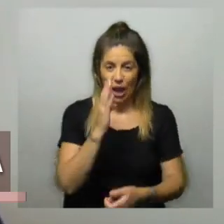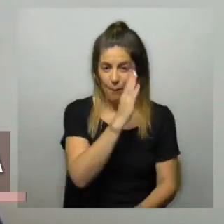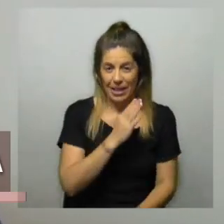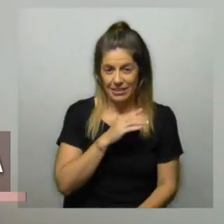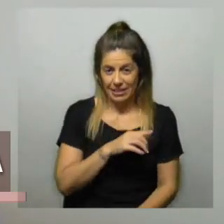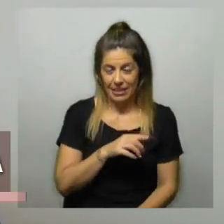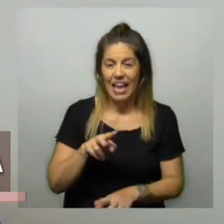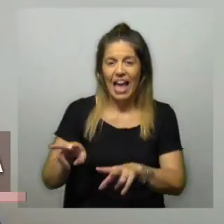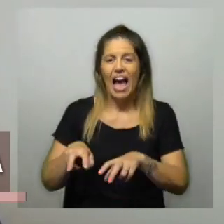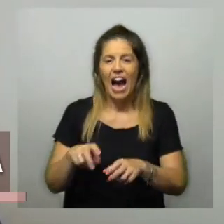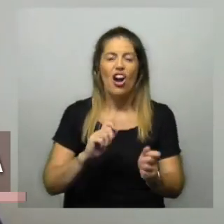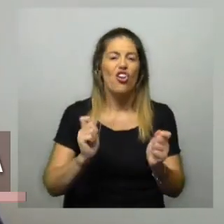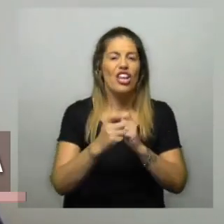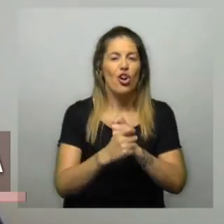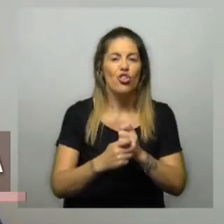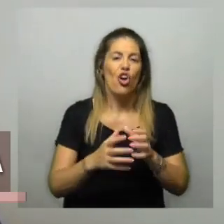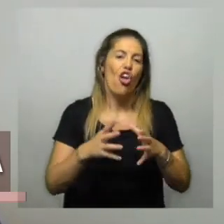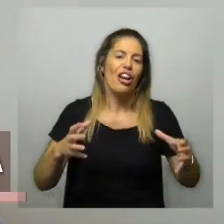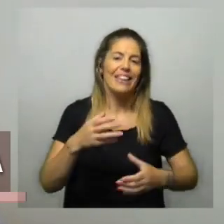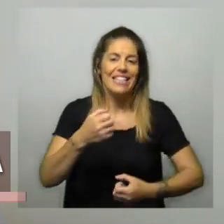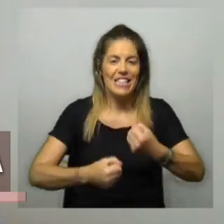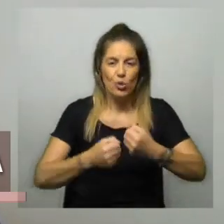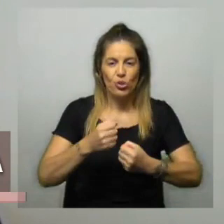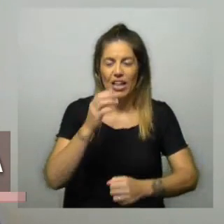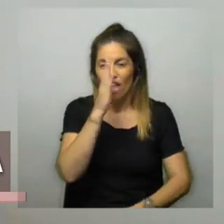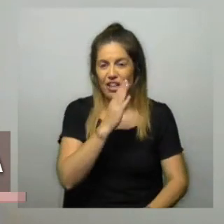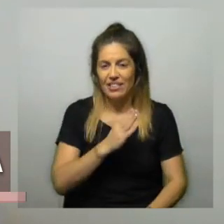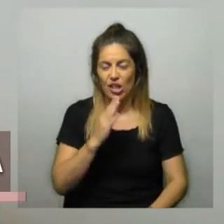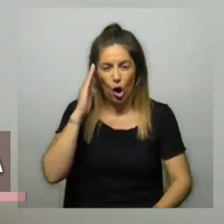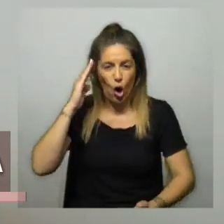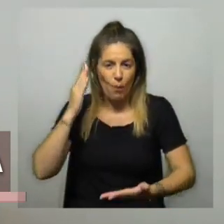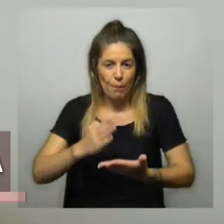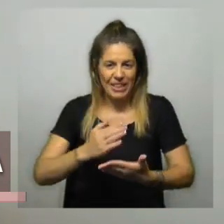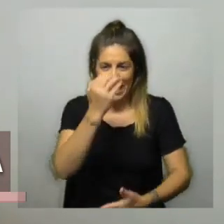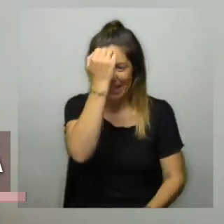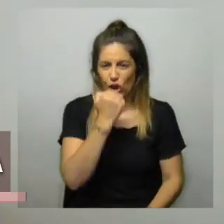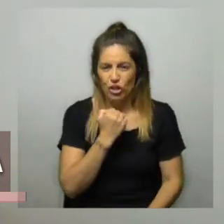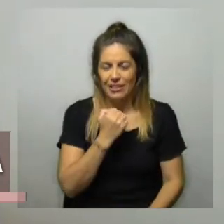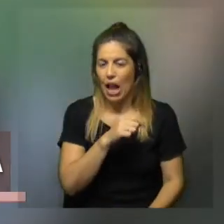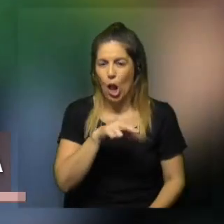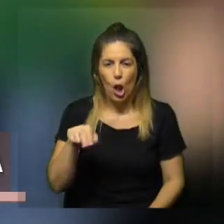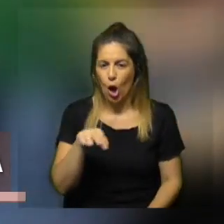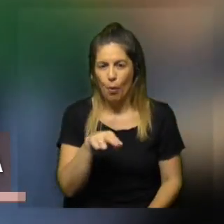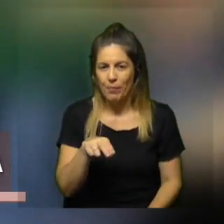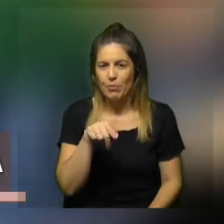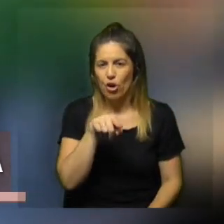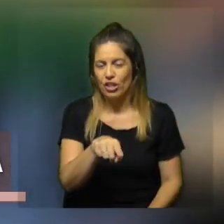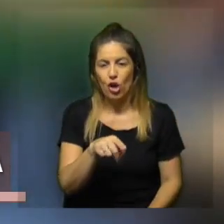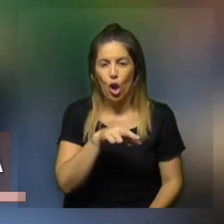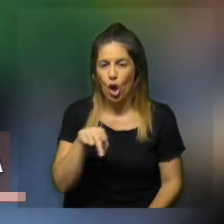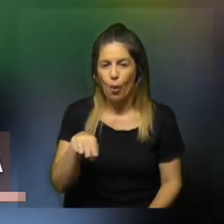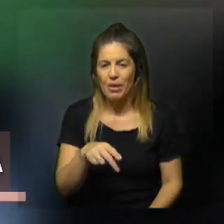El agronegocio, los grandes industriales brasileños, golpistas, terroristas, que fueron los mismos, muchos de ellos son los mismos